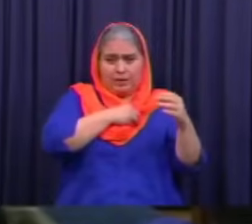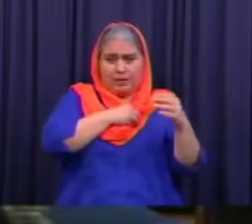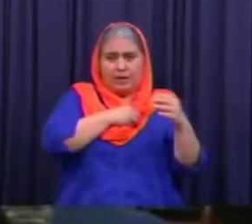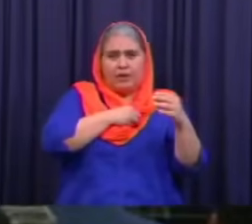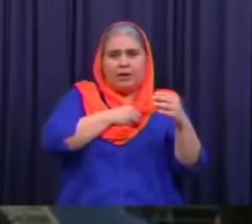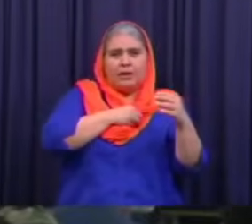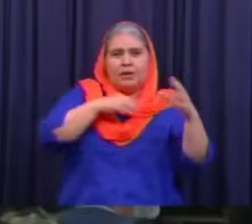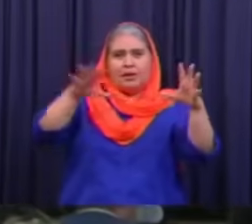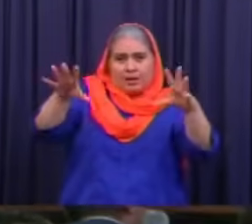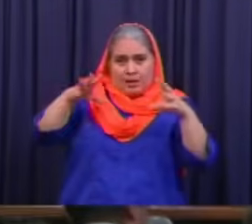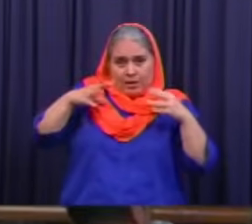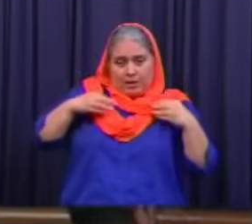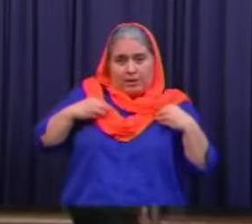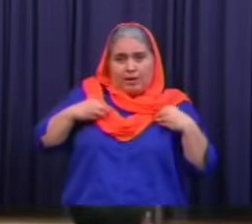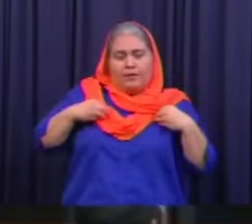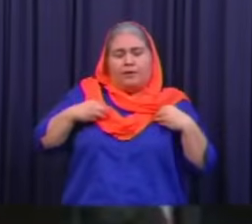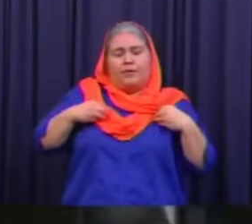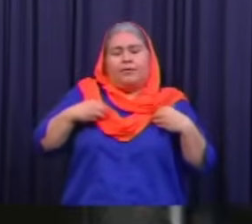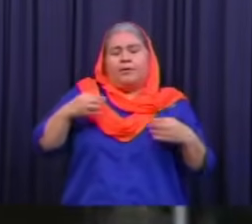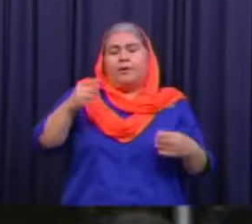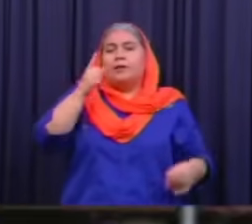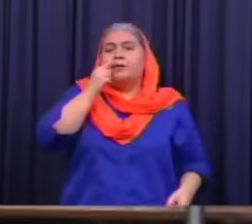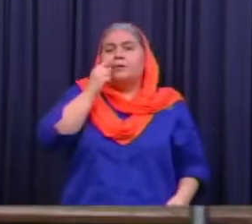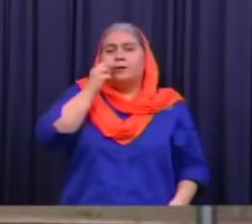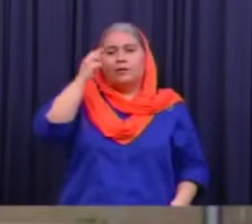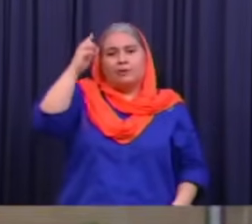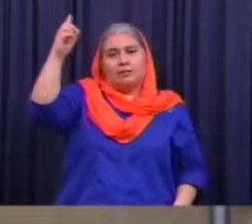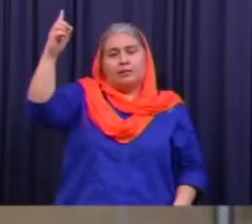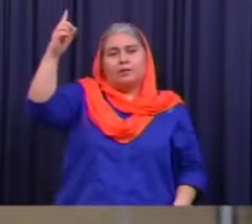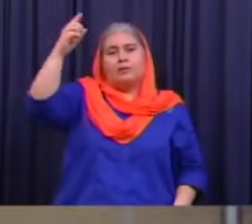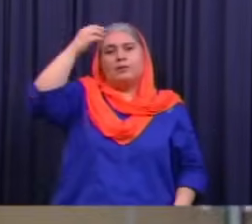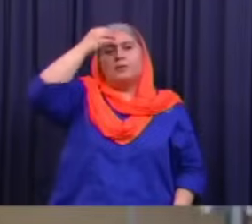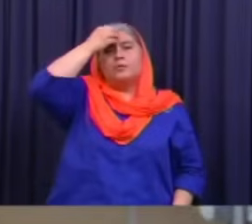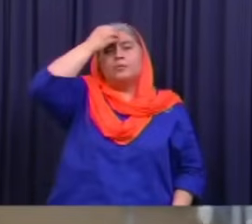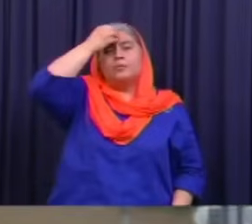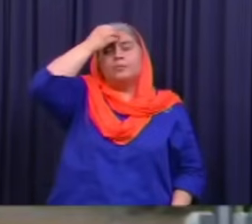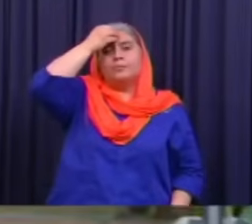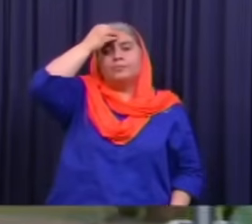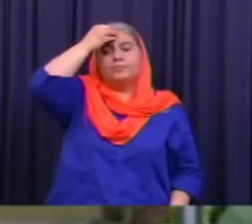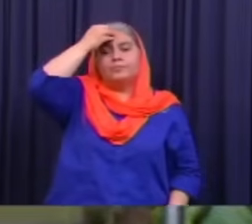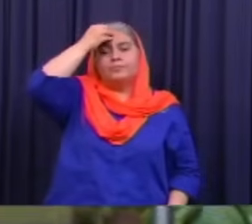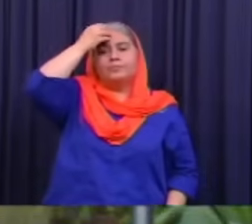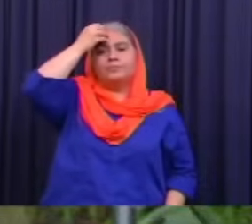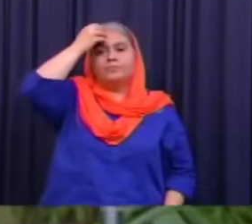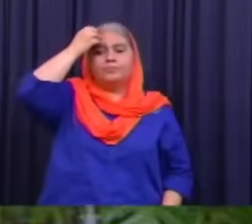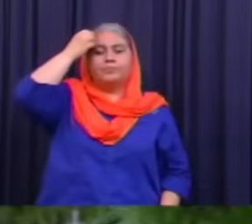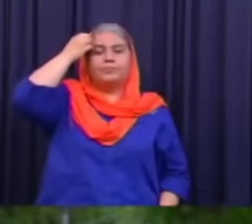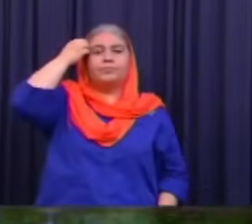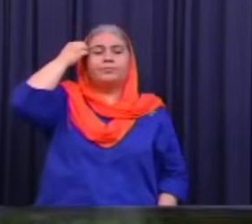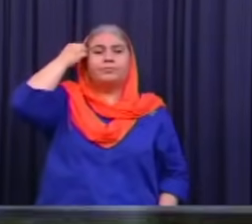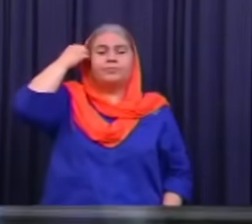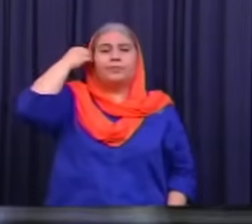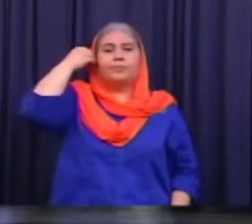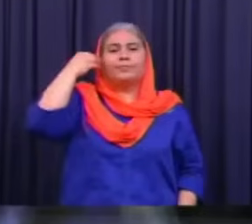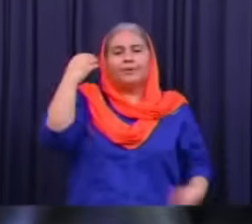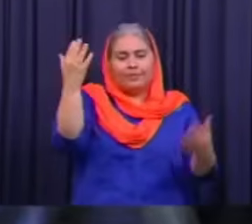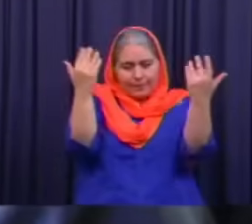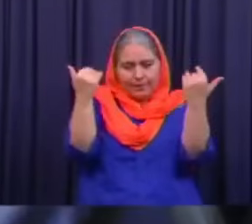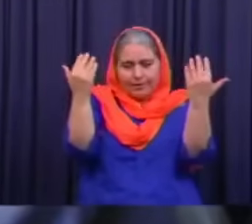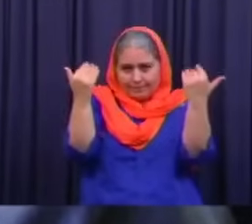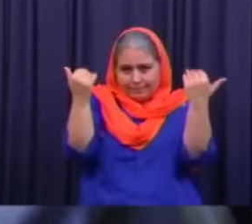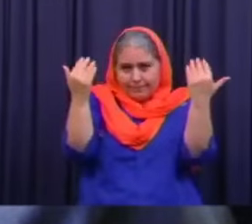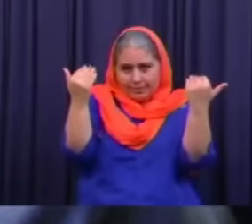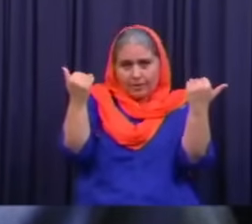atendamos a los hermanos de este lado el llamado está para que usted pueda venir esta tarde y decirle señor aquí está